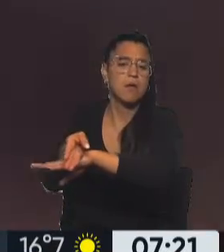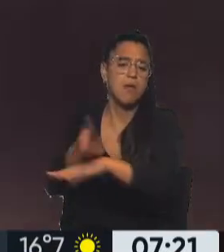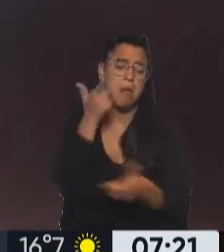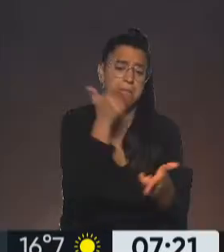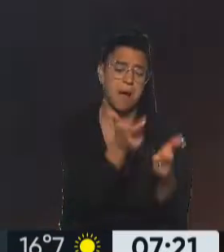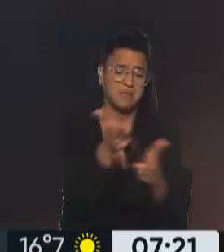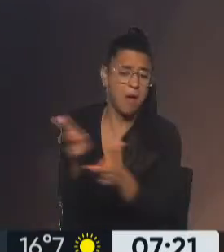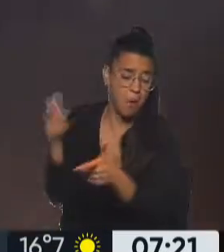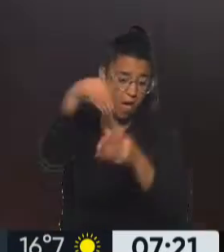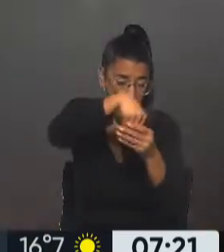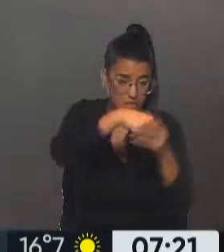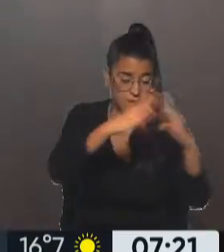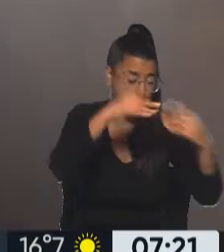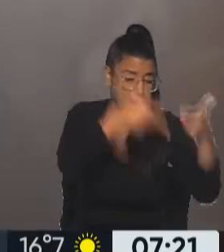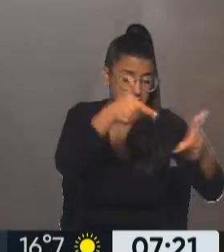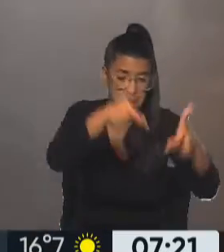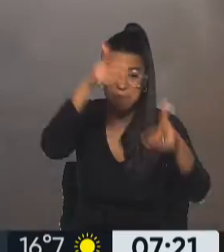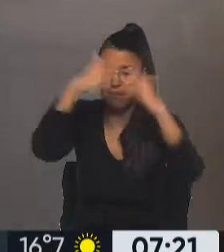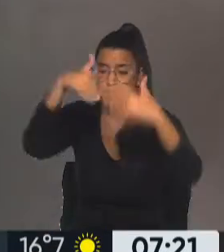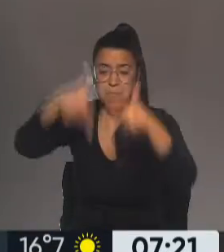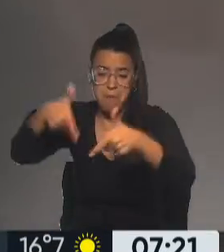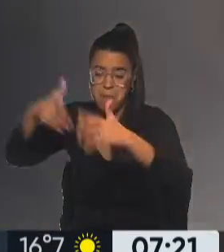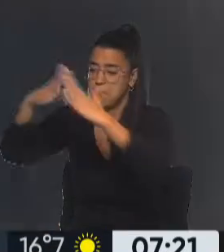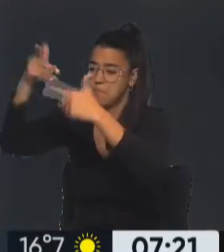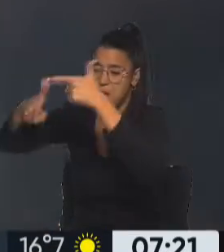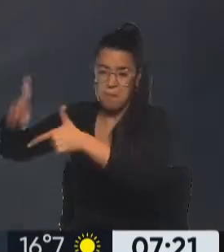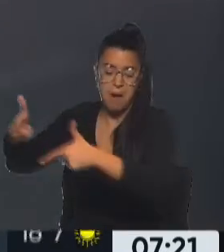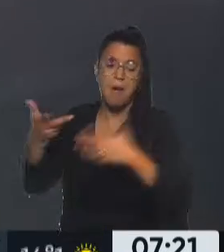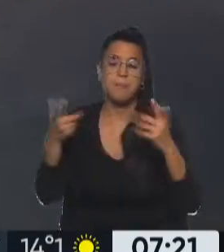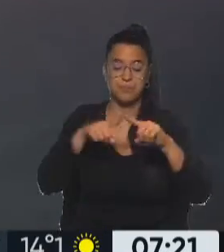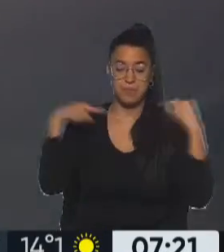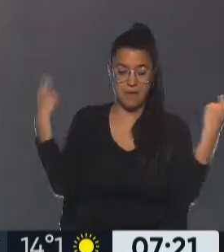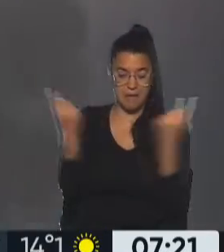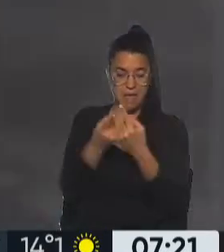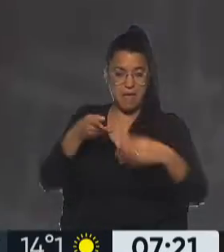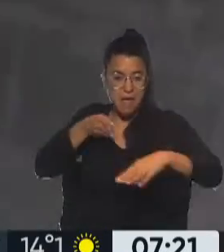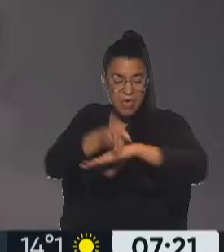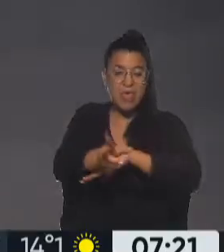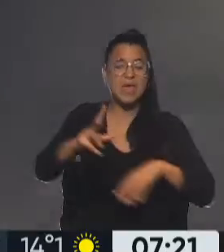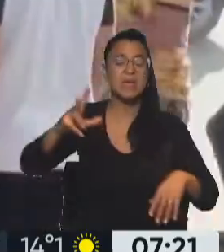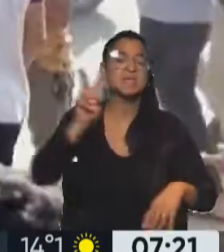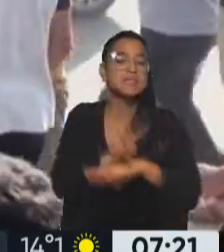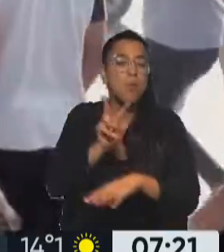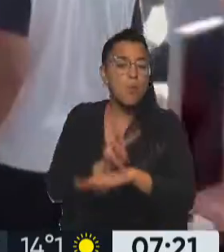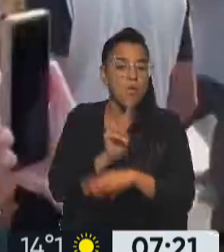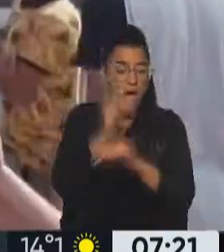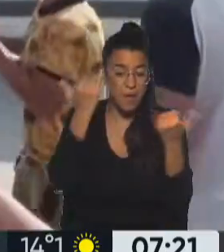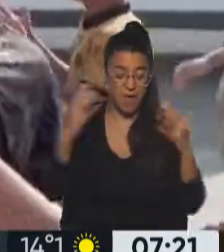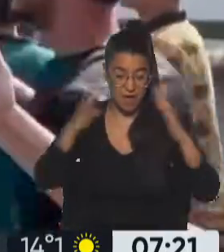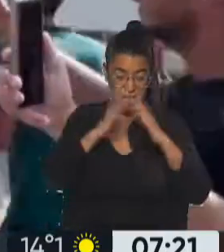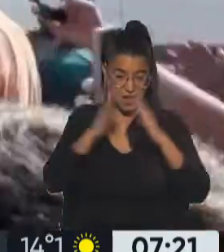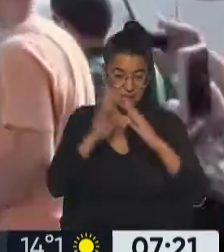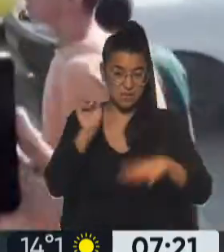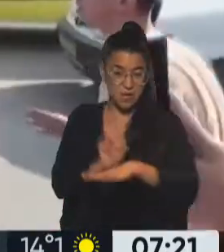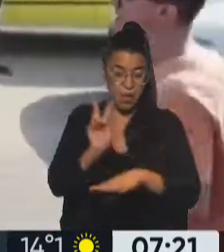mataban a quienes estaban, trataban de entrar a los recintos de seguridad que cada casa tiene en